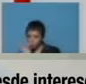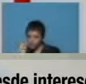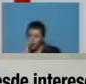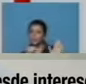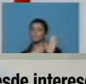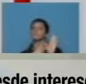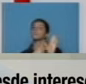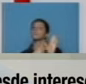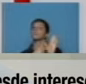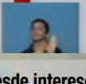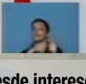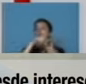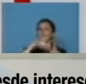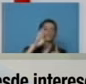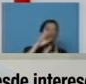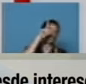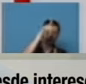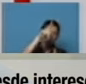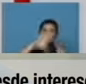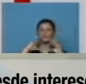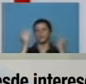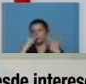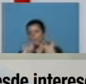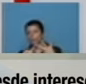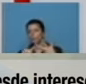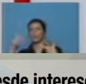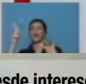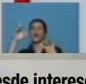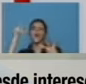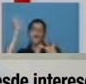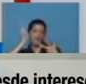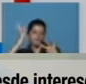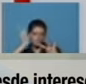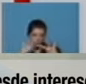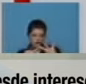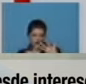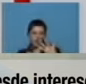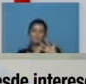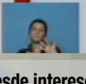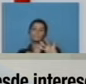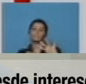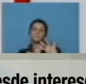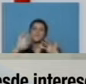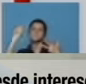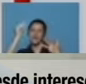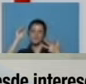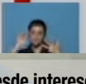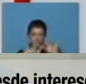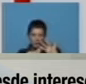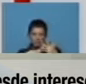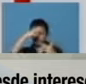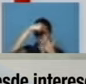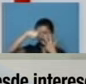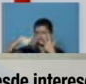mundo, es Estados Unidos, es África, es Brasil,